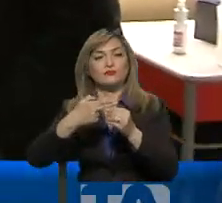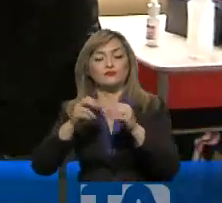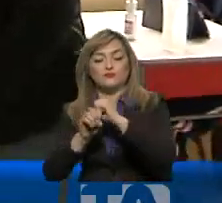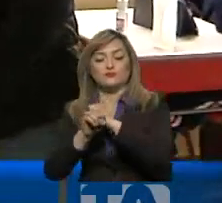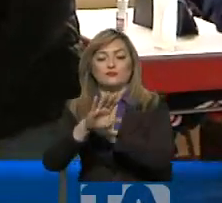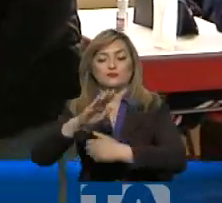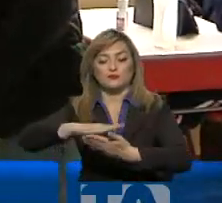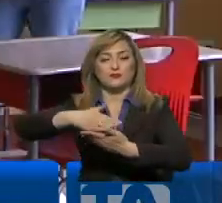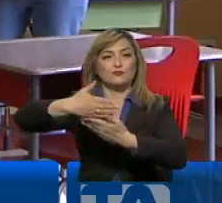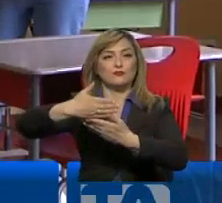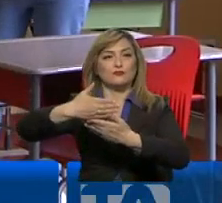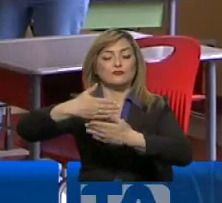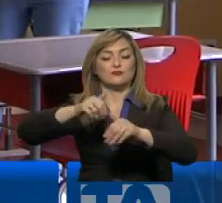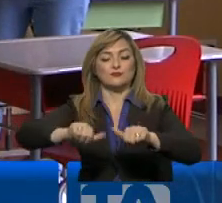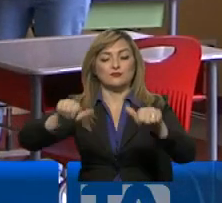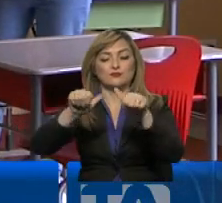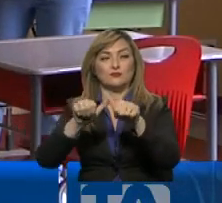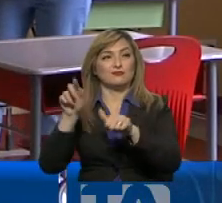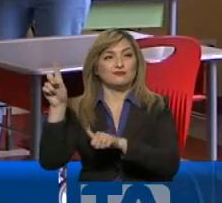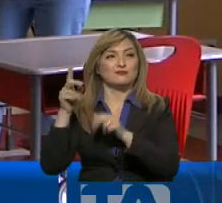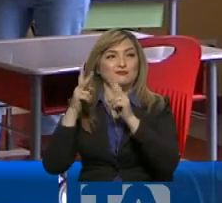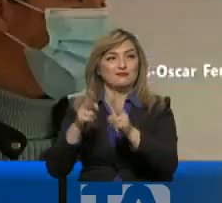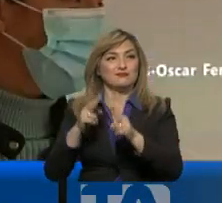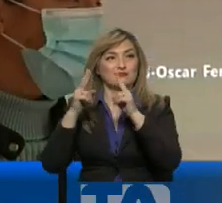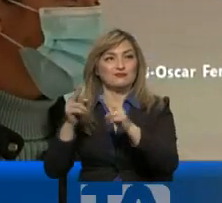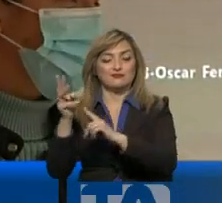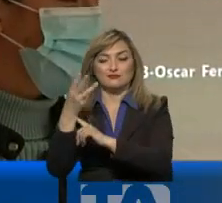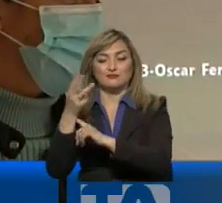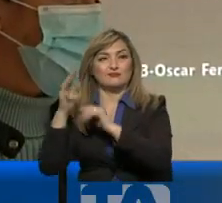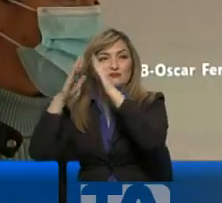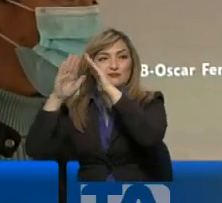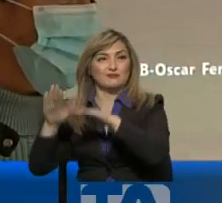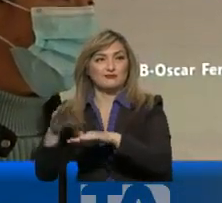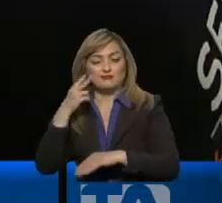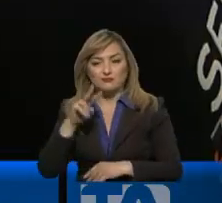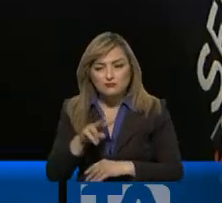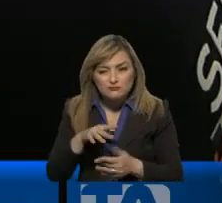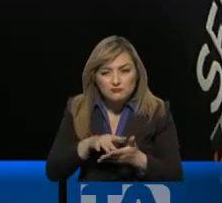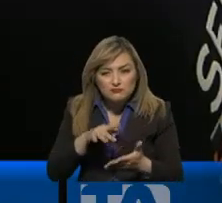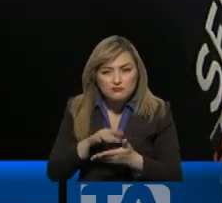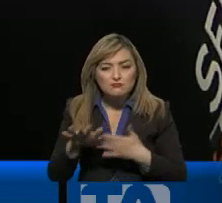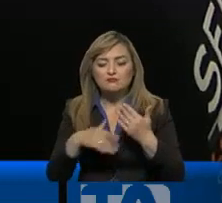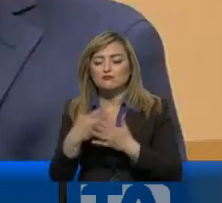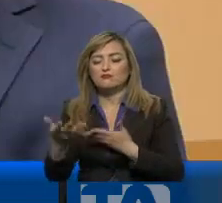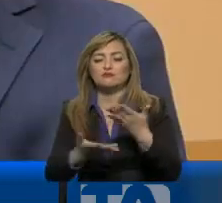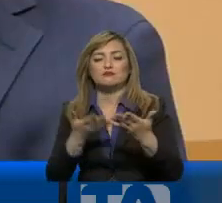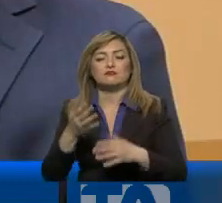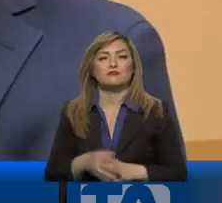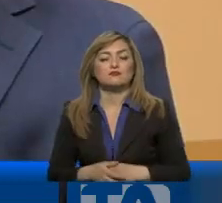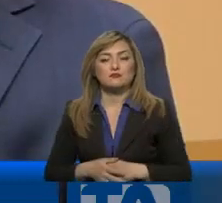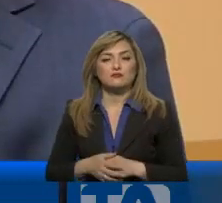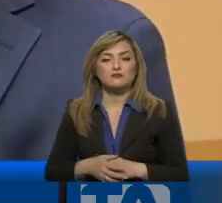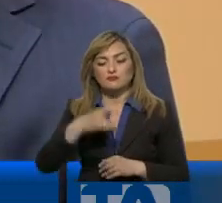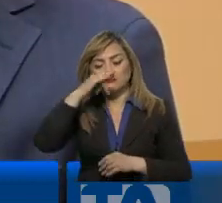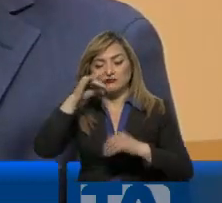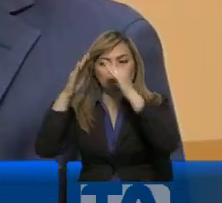y computadoras en cada aula para que puedan recibir la misma enseñanza en tiempo real. Así, todos logran interactuar. Nuestros niños en